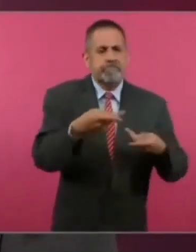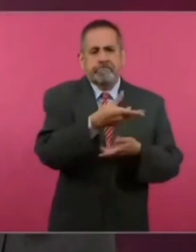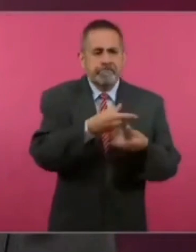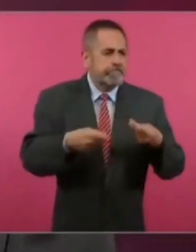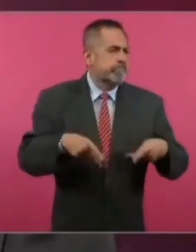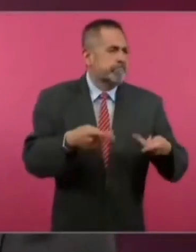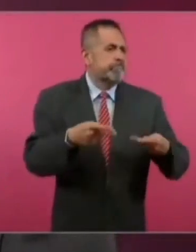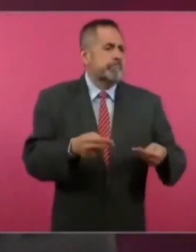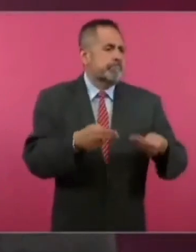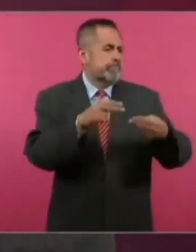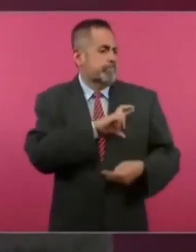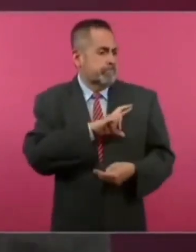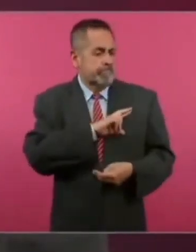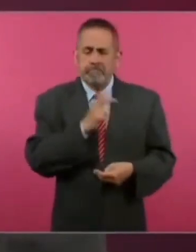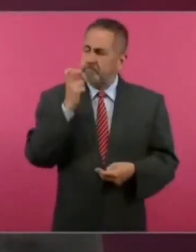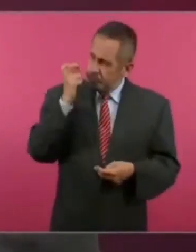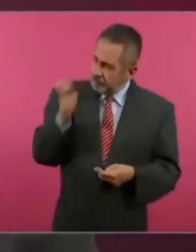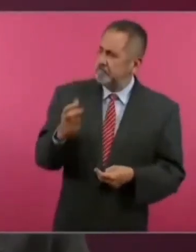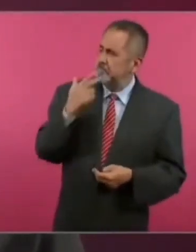y que de esa manera